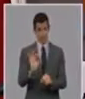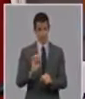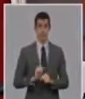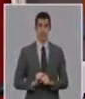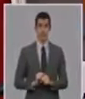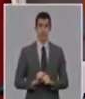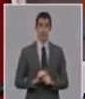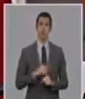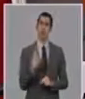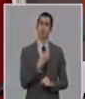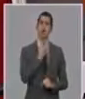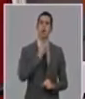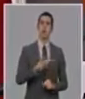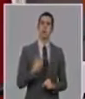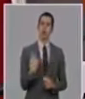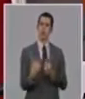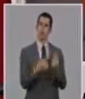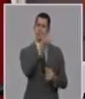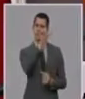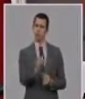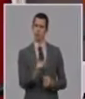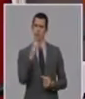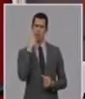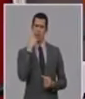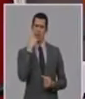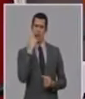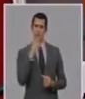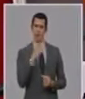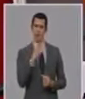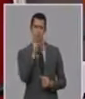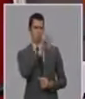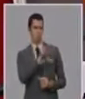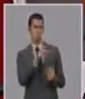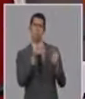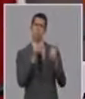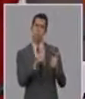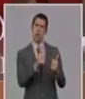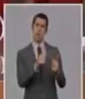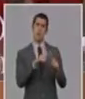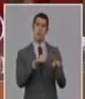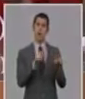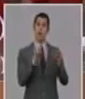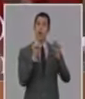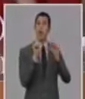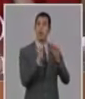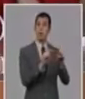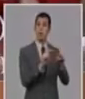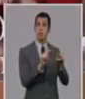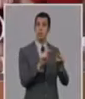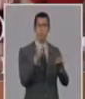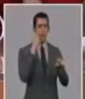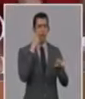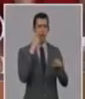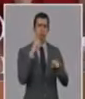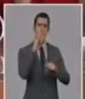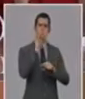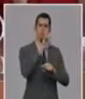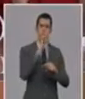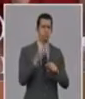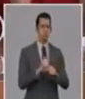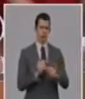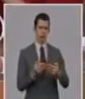investigaciones, han estado con una clínica negativa, sin embargo, con